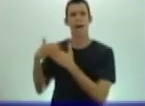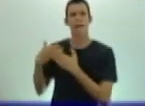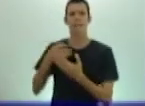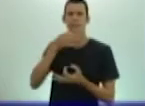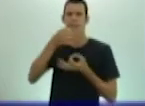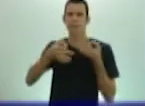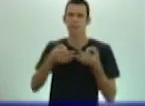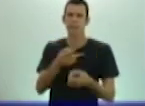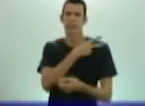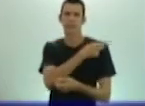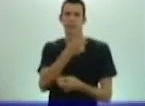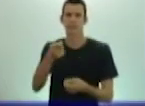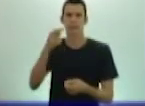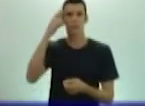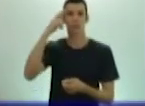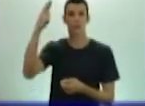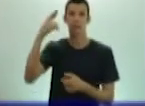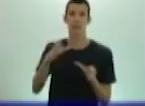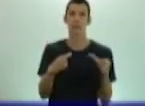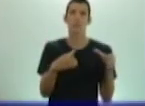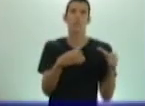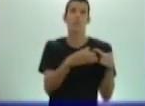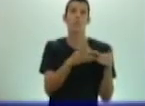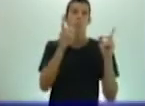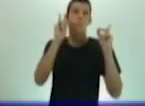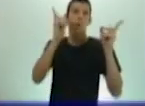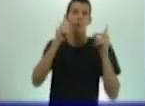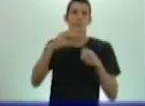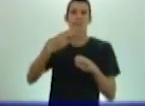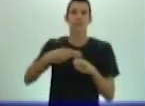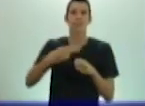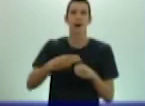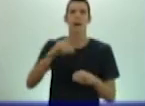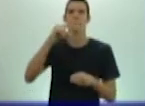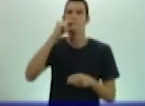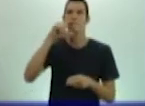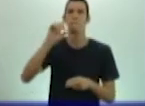el partido bolchevique trató de hacer un trabajo en las masas para